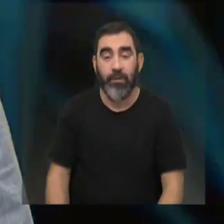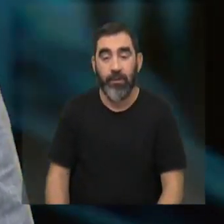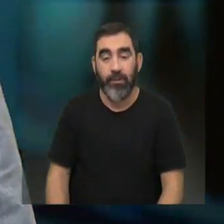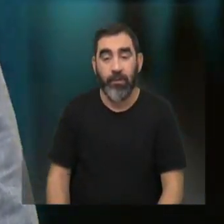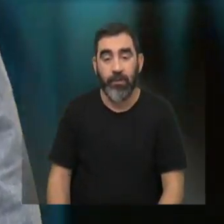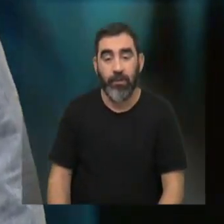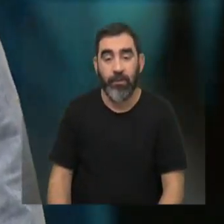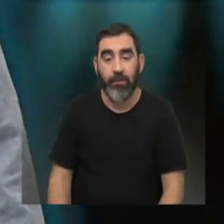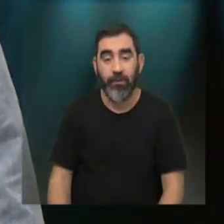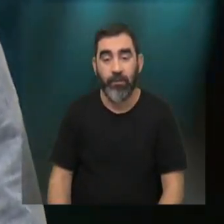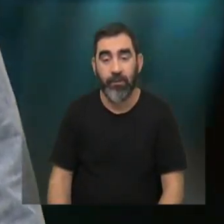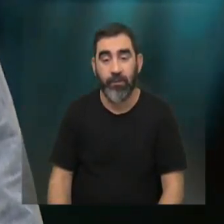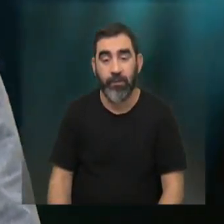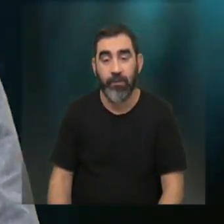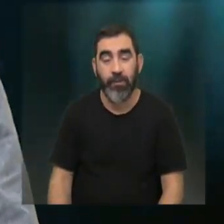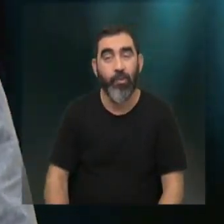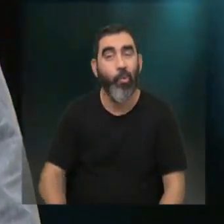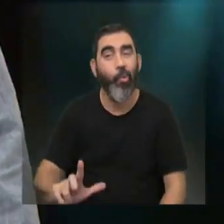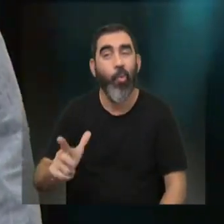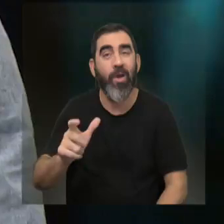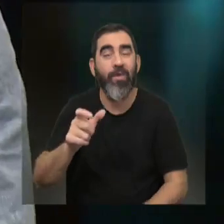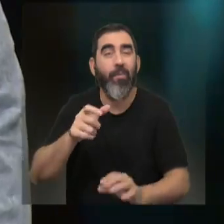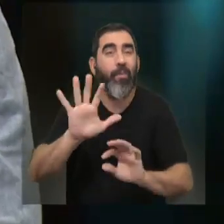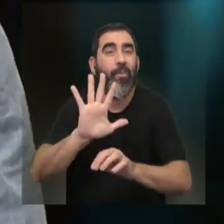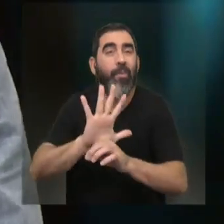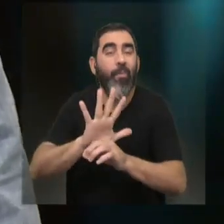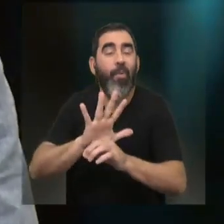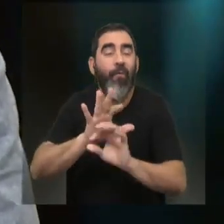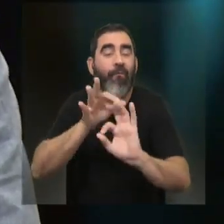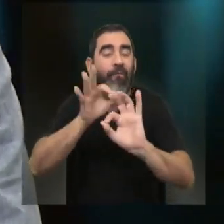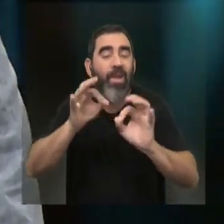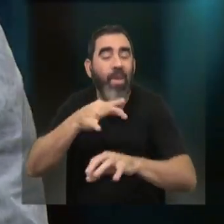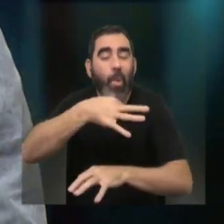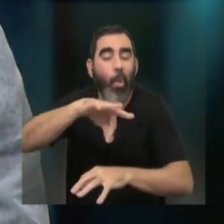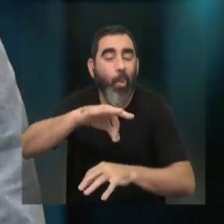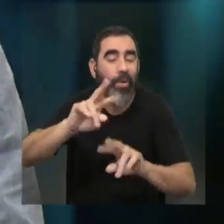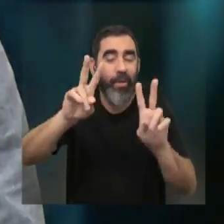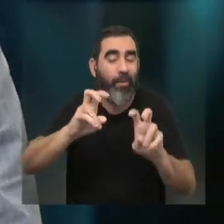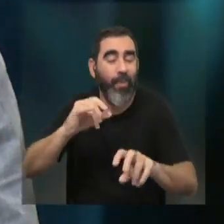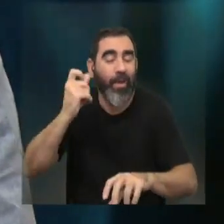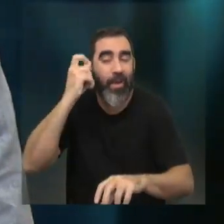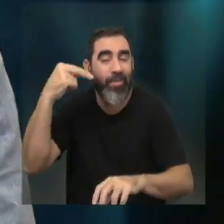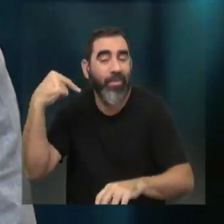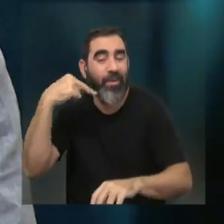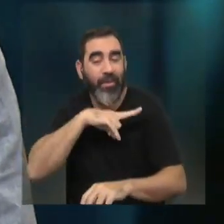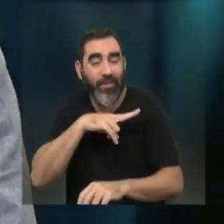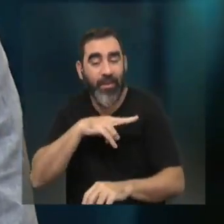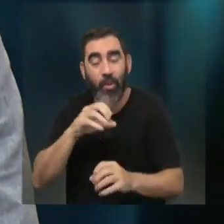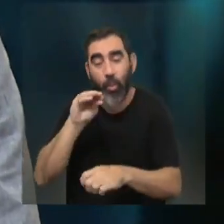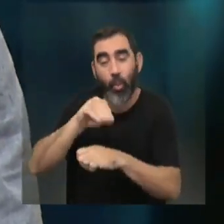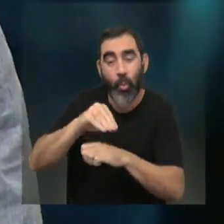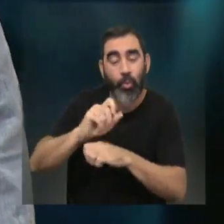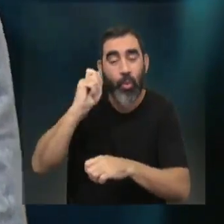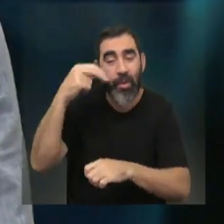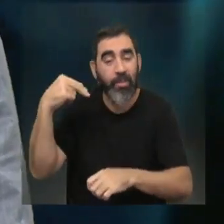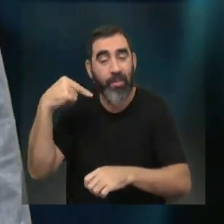realidad incluso en la academia no hay una definición única. De hecho, los cursos de inteligencia artificial